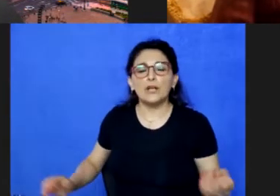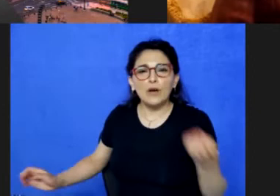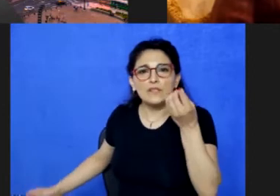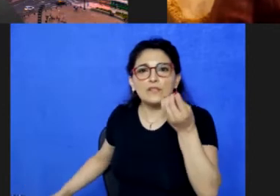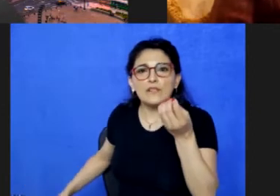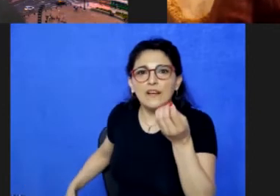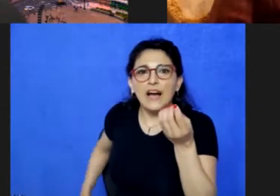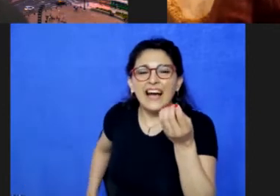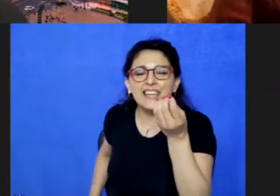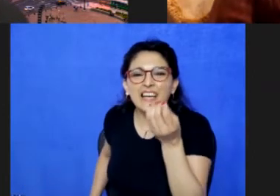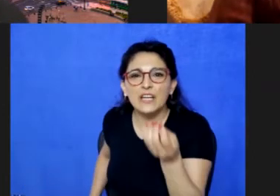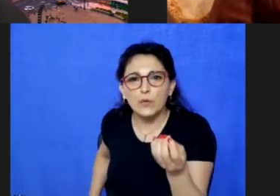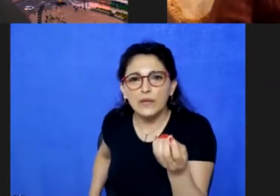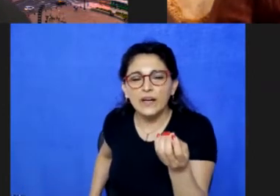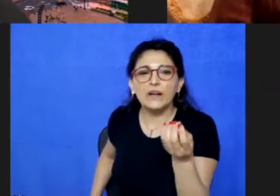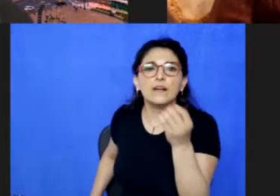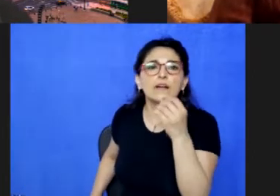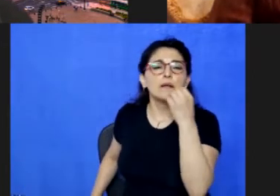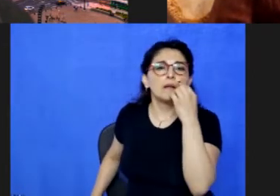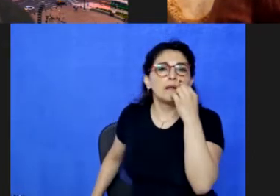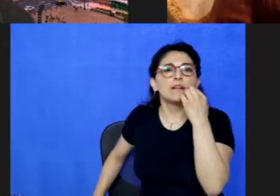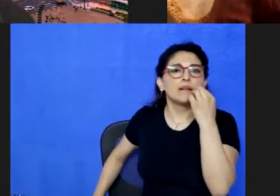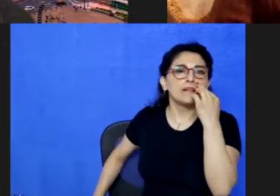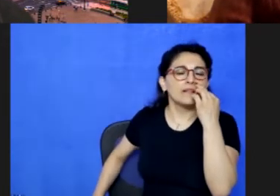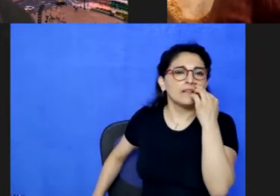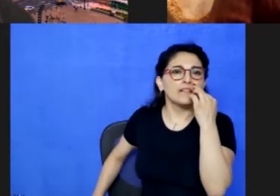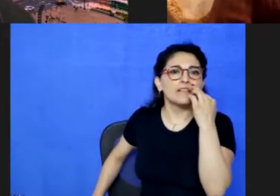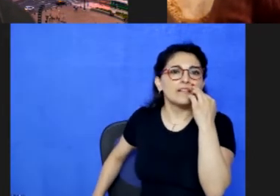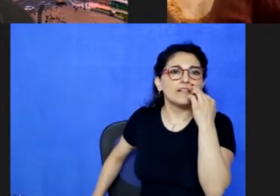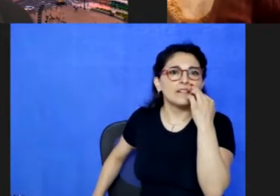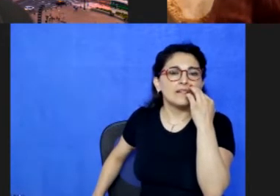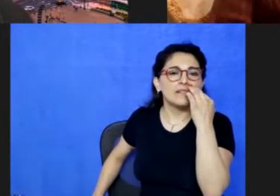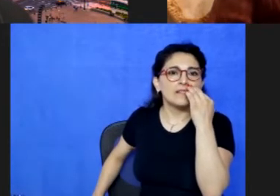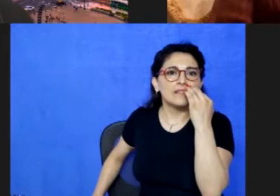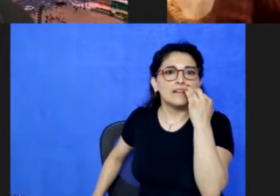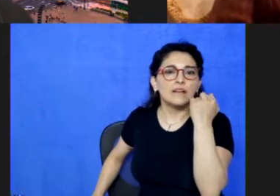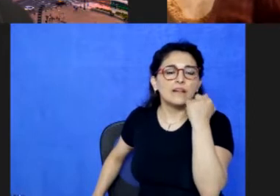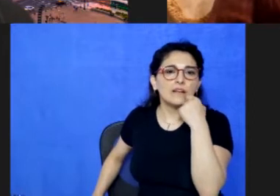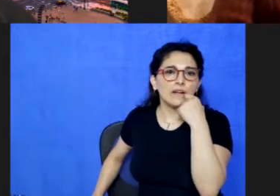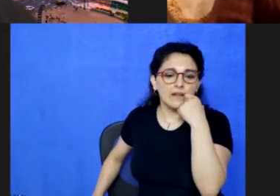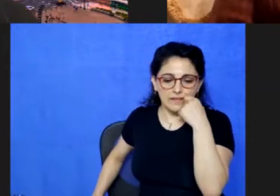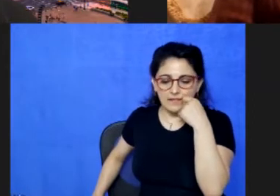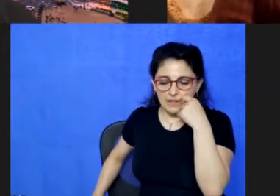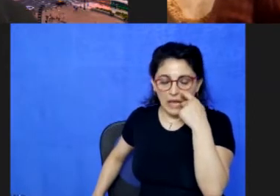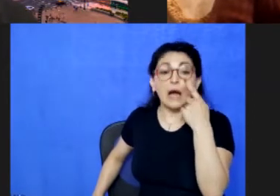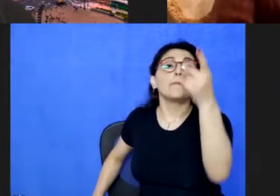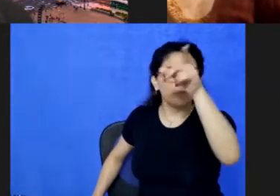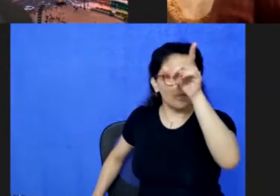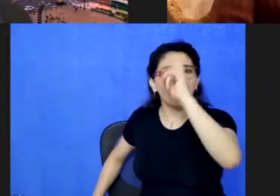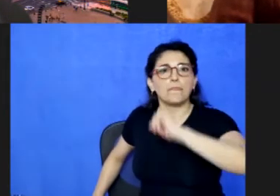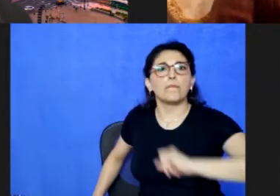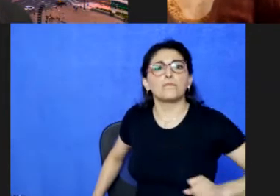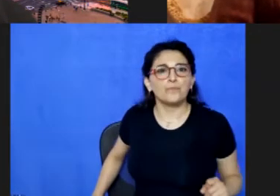¿Verdad? Quizá a través de esto estemos encontrando cuál fue la causa de tantos incendios que hubo en el interior del país. Sí, hubo